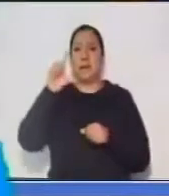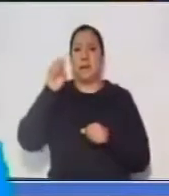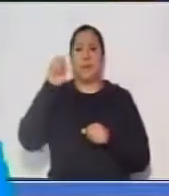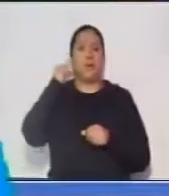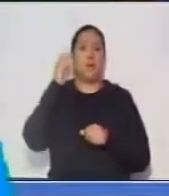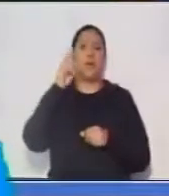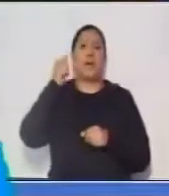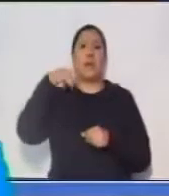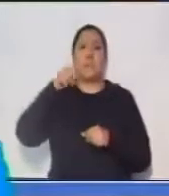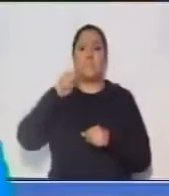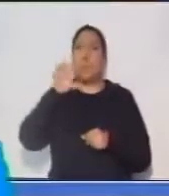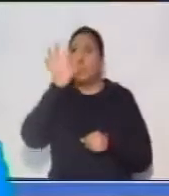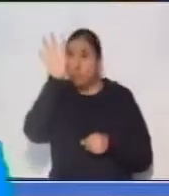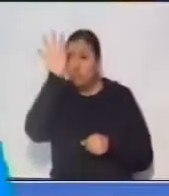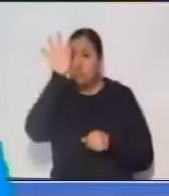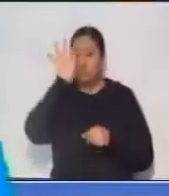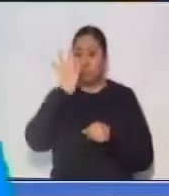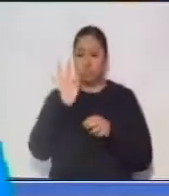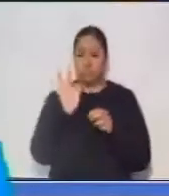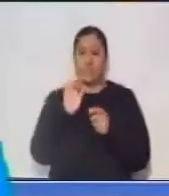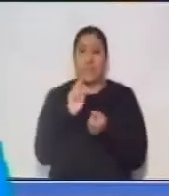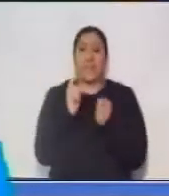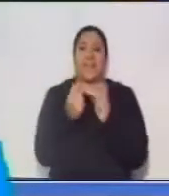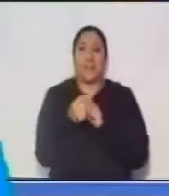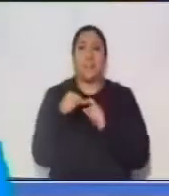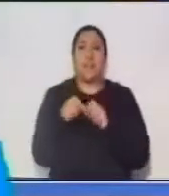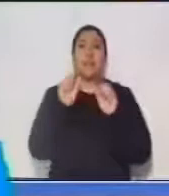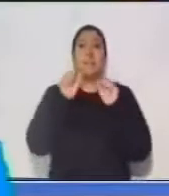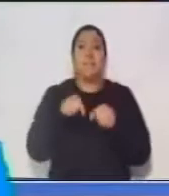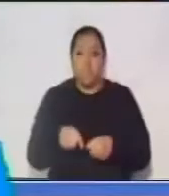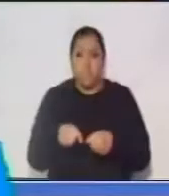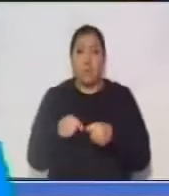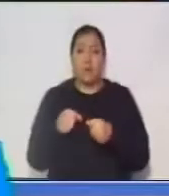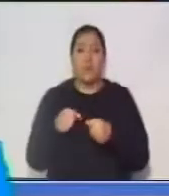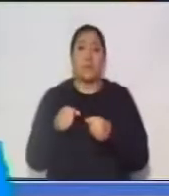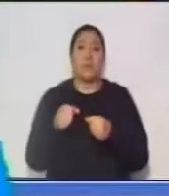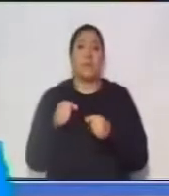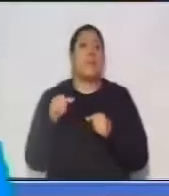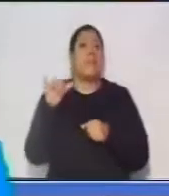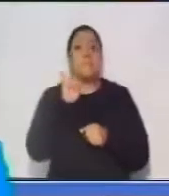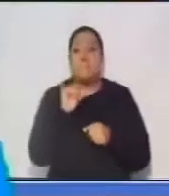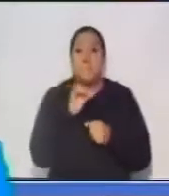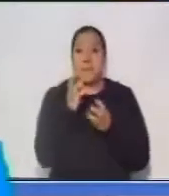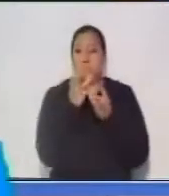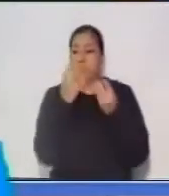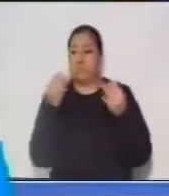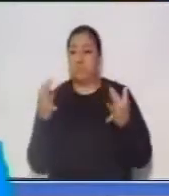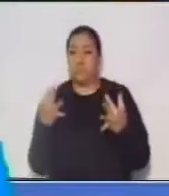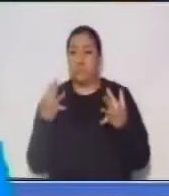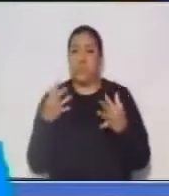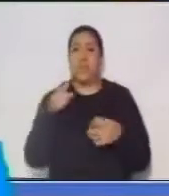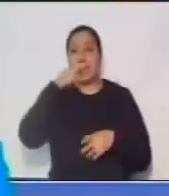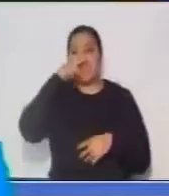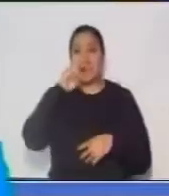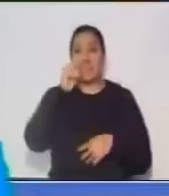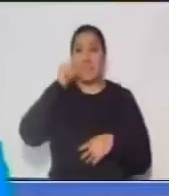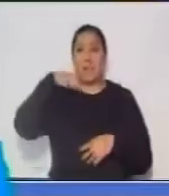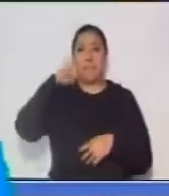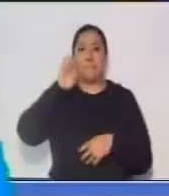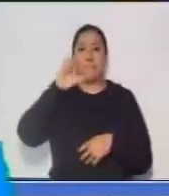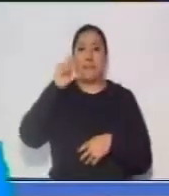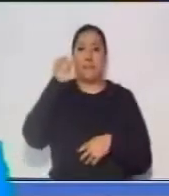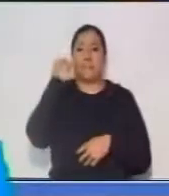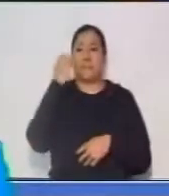el área de un trapecio. ¿Observas el trapecio? Tiene, dice, un par de